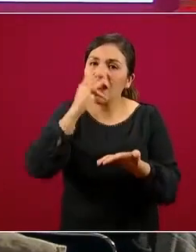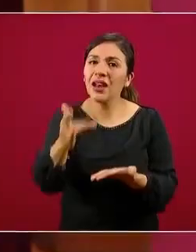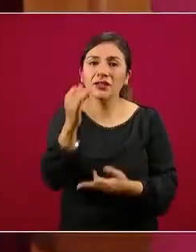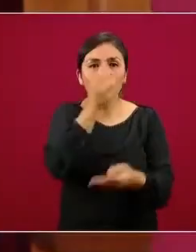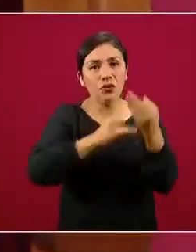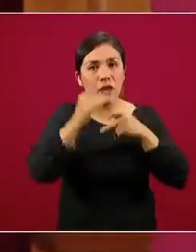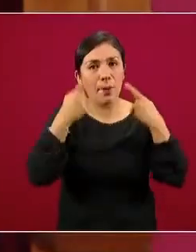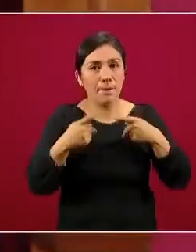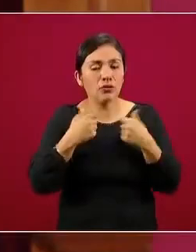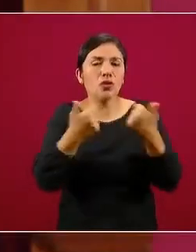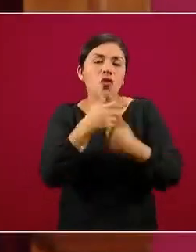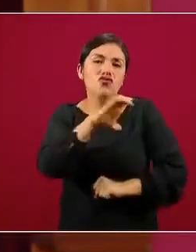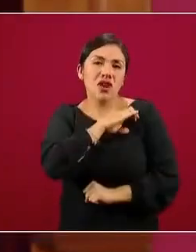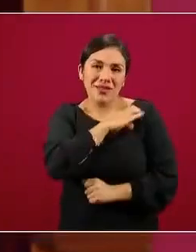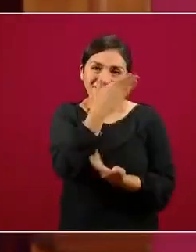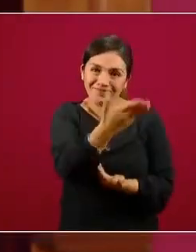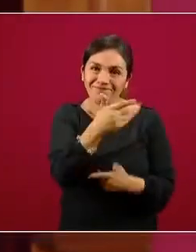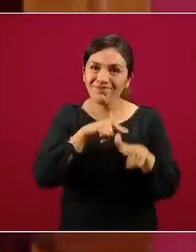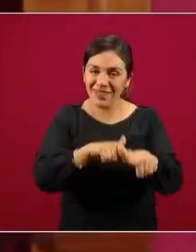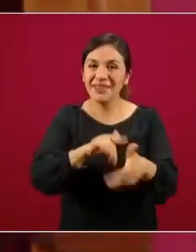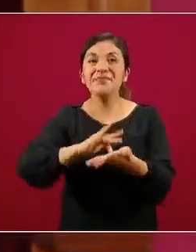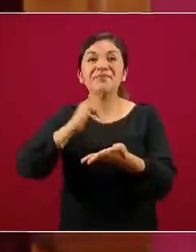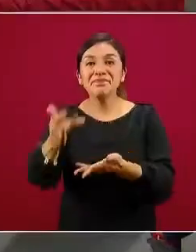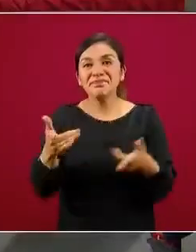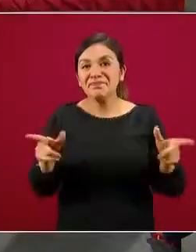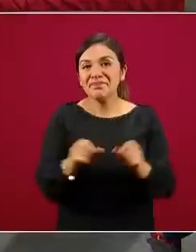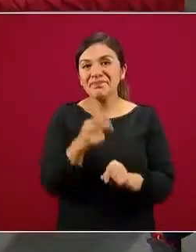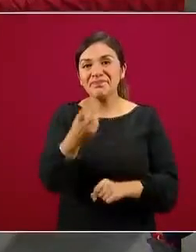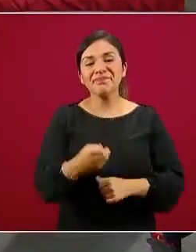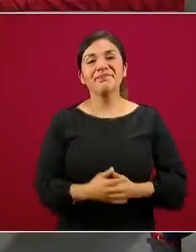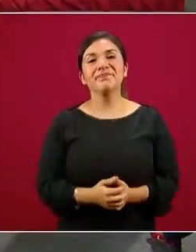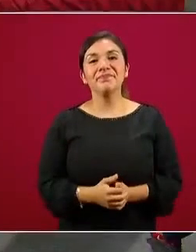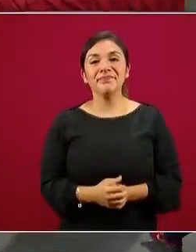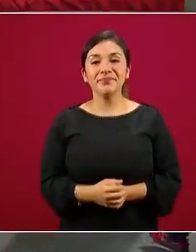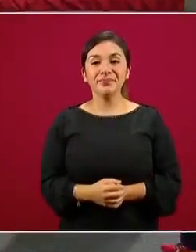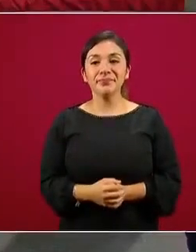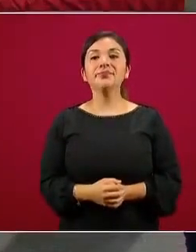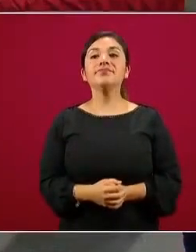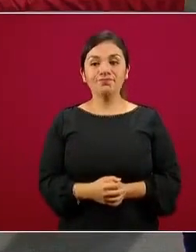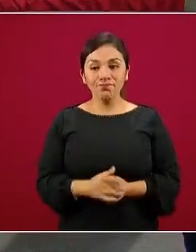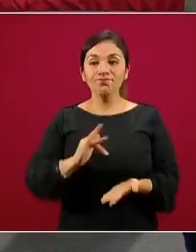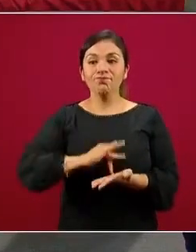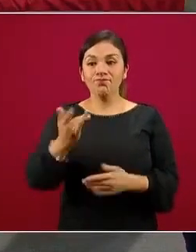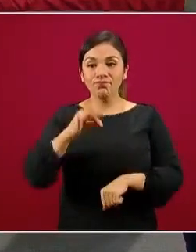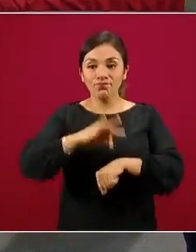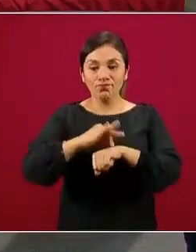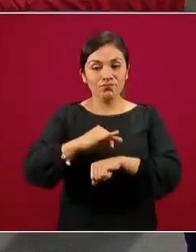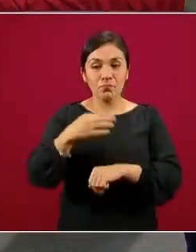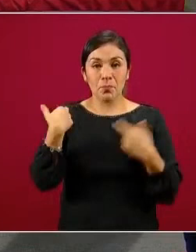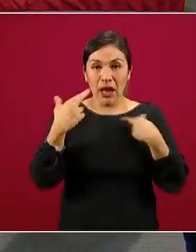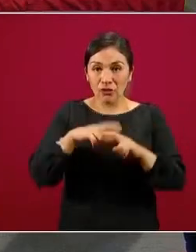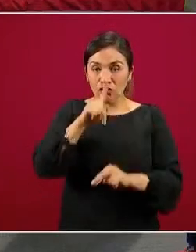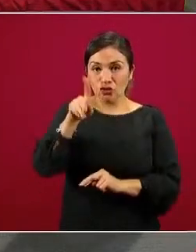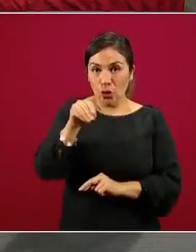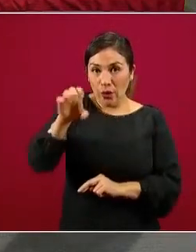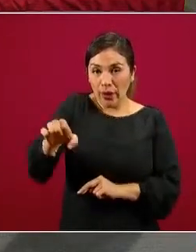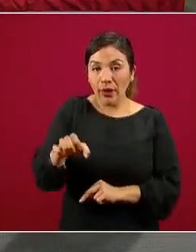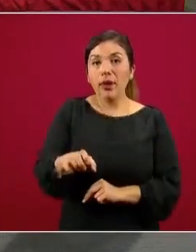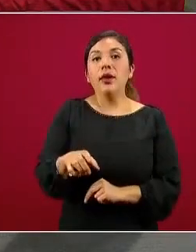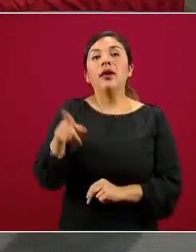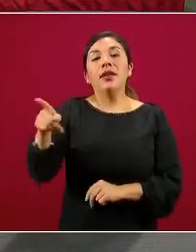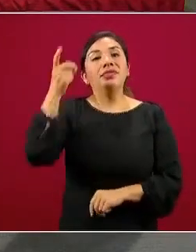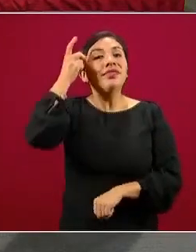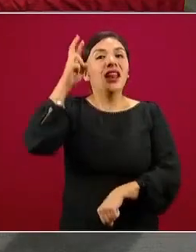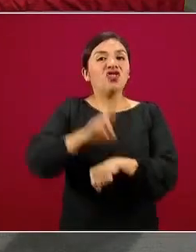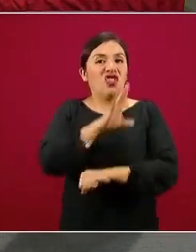y el afecto permanente muchas gracias es todo por parte muchas gracias maestro psoe robledo director general